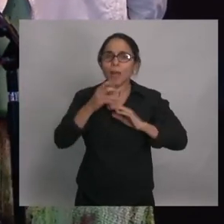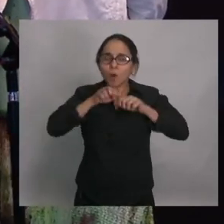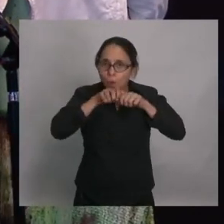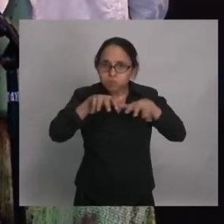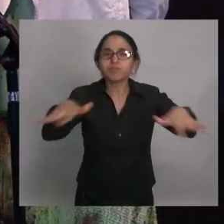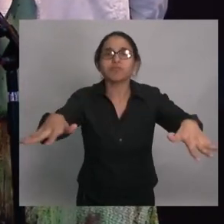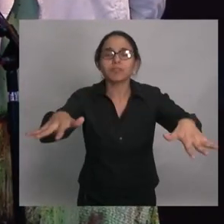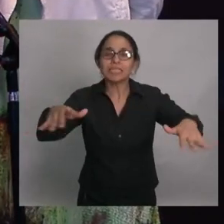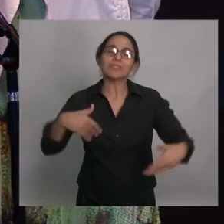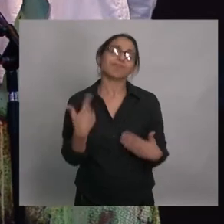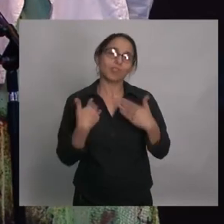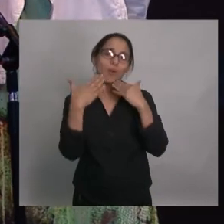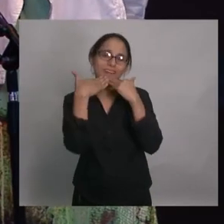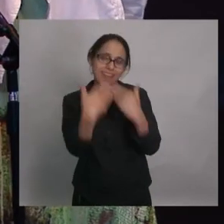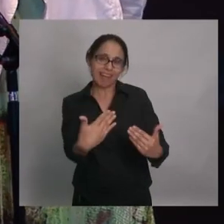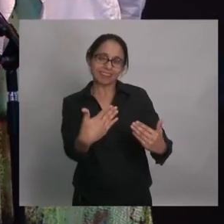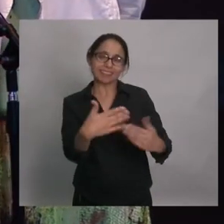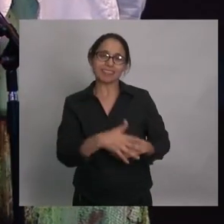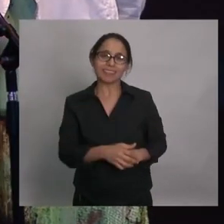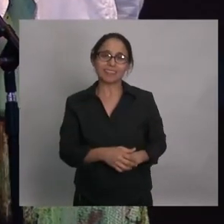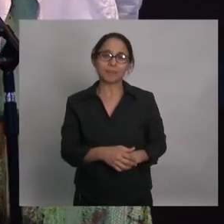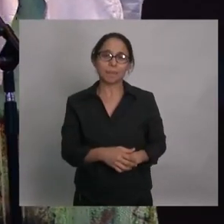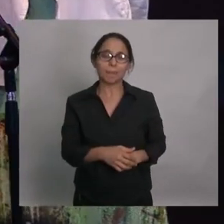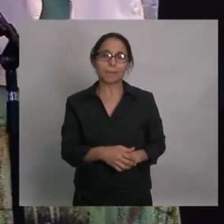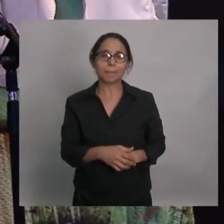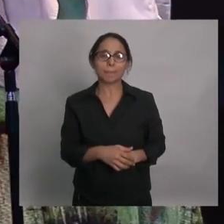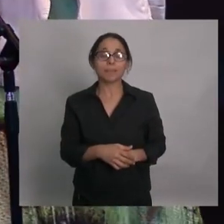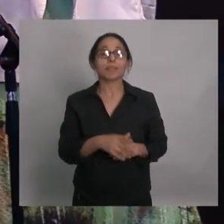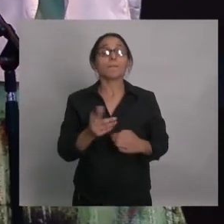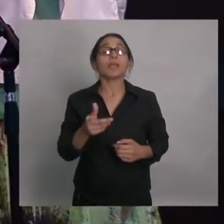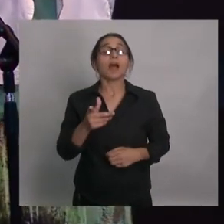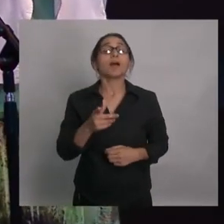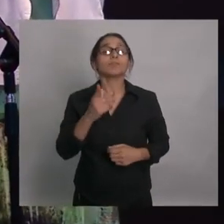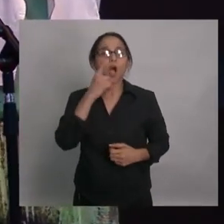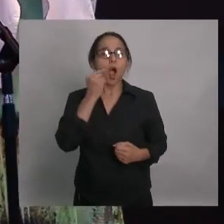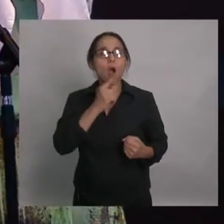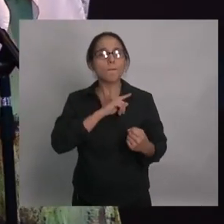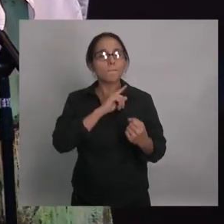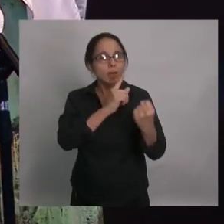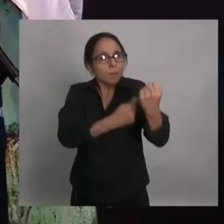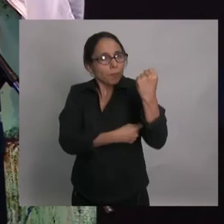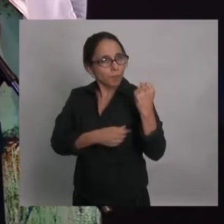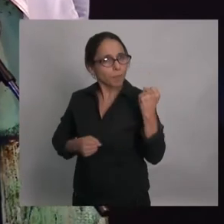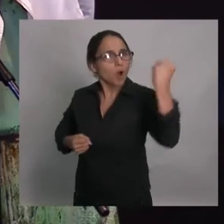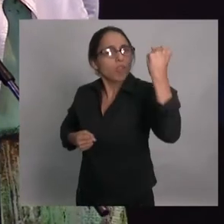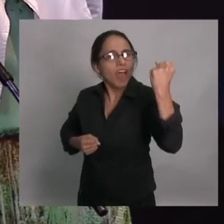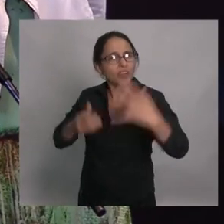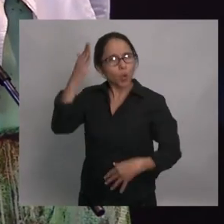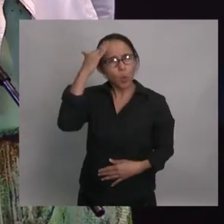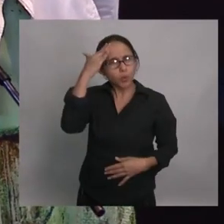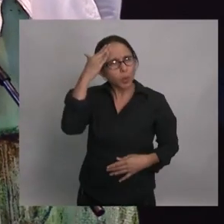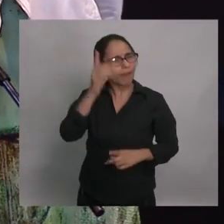agradecida por esto y el patriarcado no es una cultura es el orden